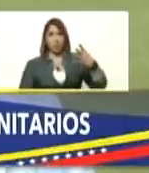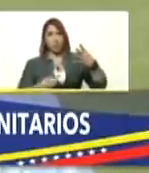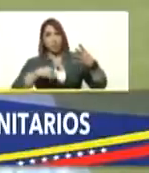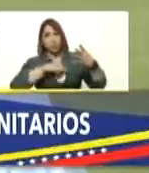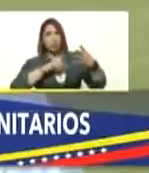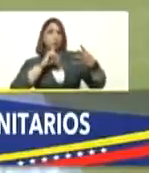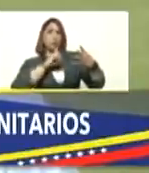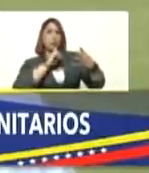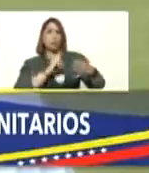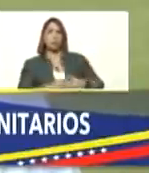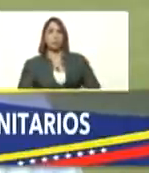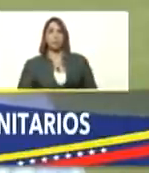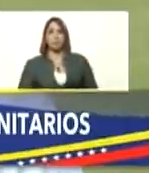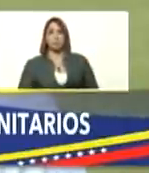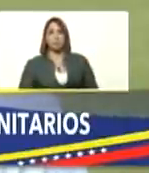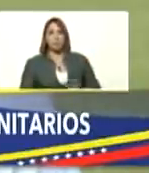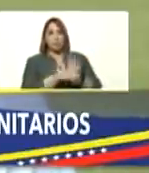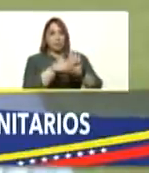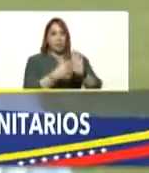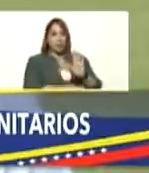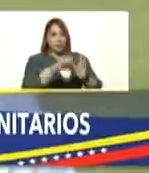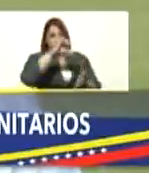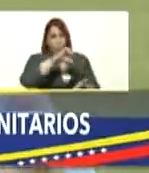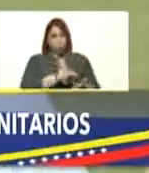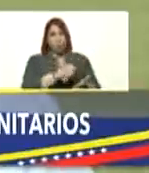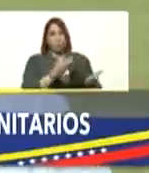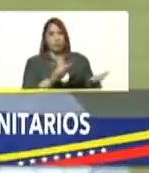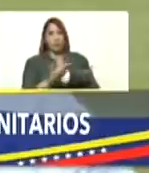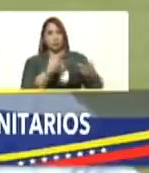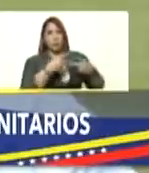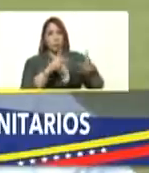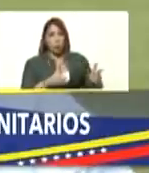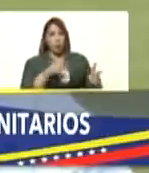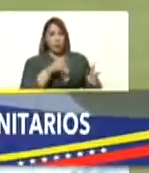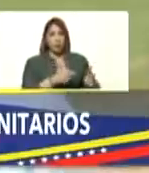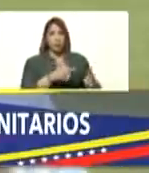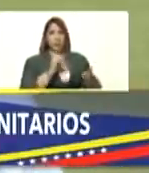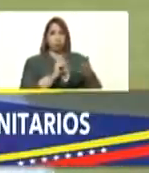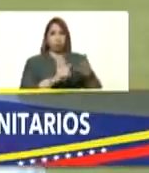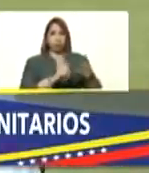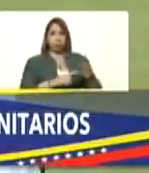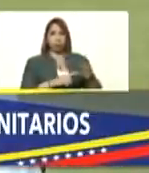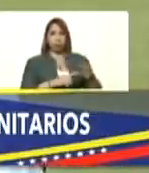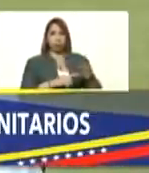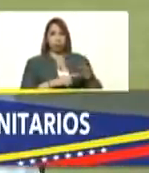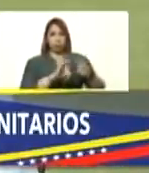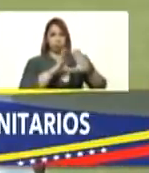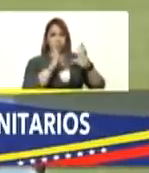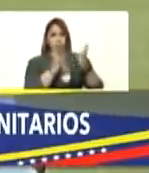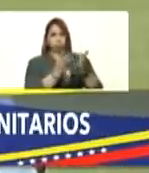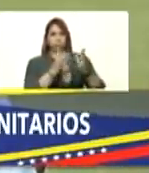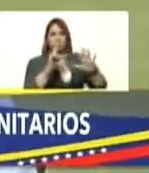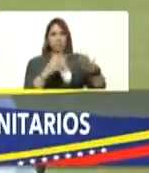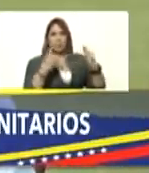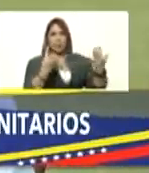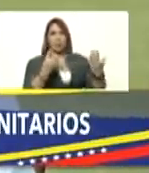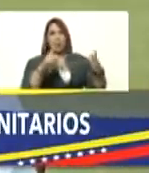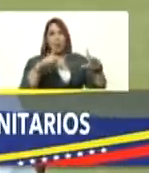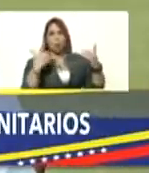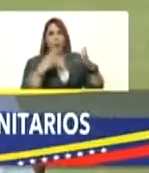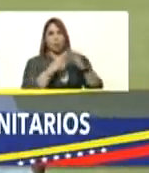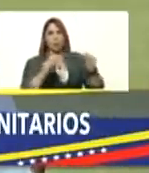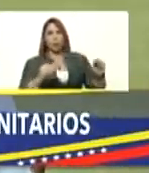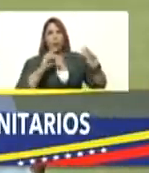llamamos derecho a la ciudad y servicios públicos. Y en esta prioridad englobamos la sexta de La Guaira, que está todo el tema de